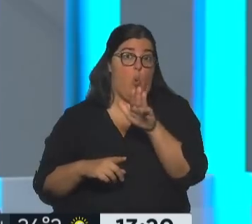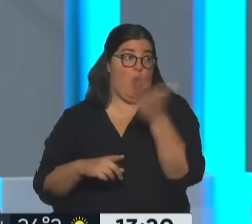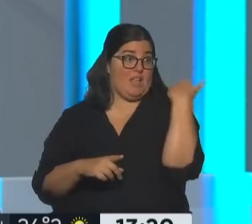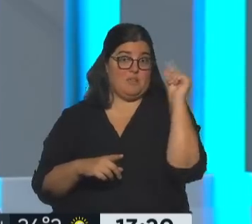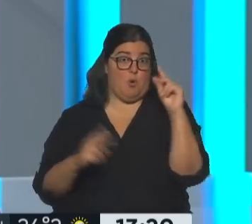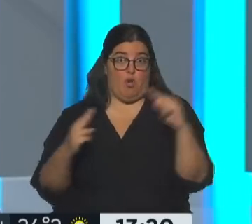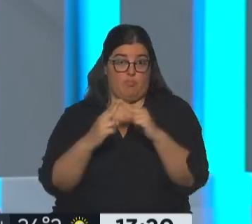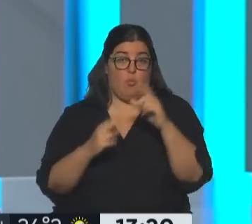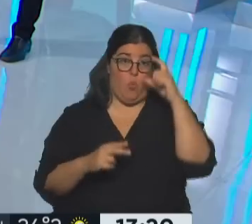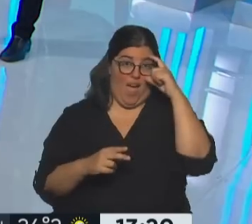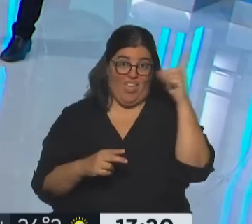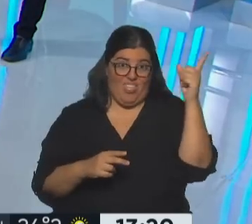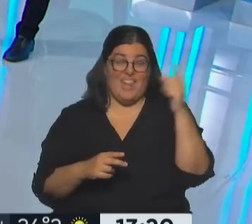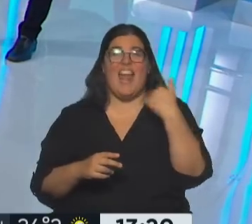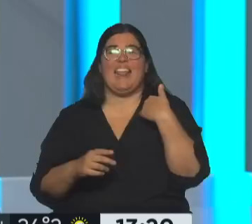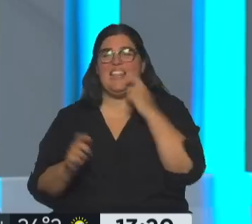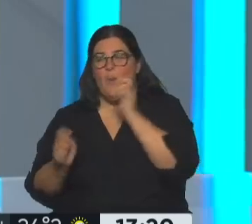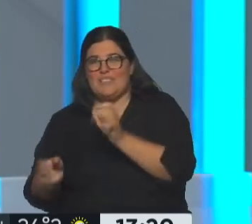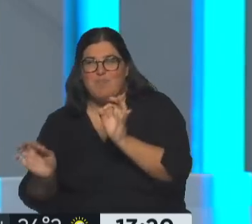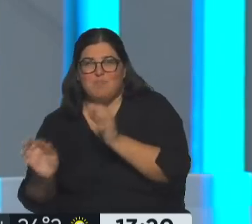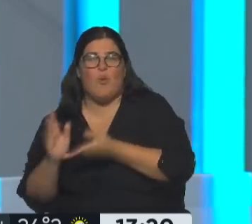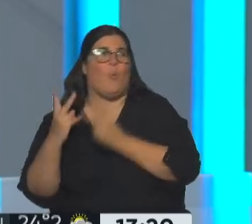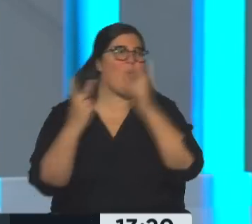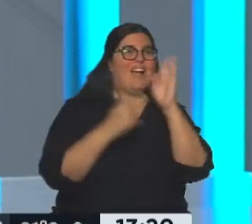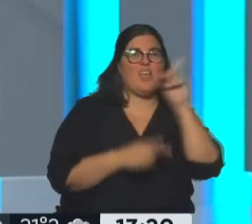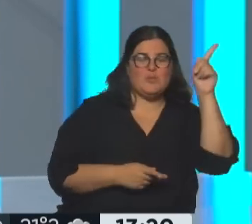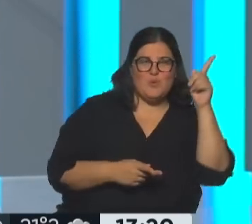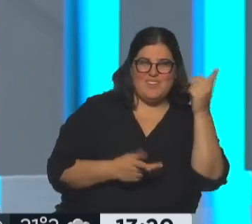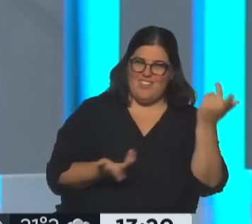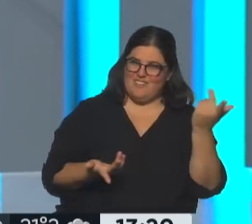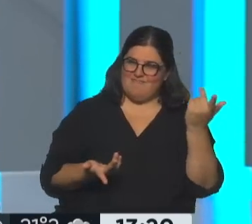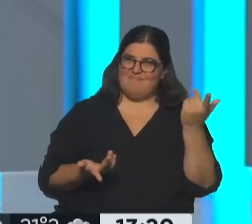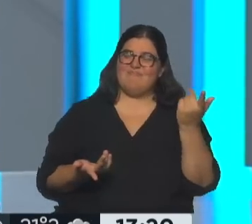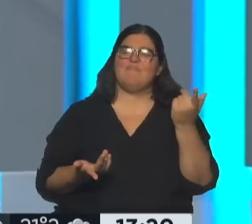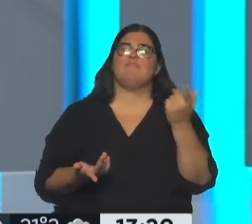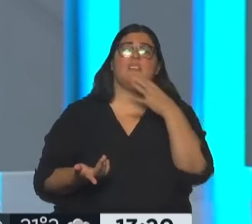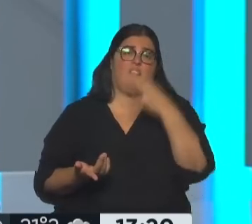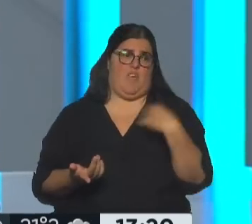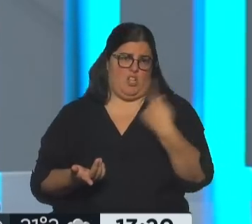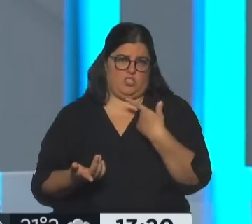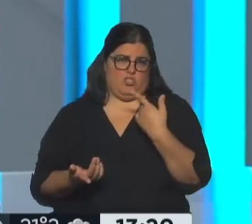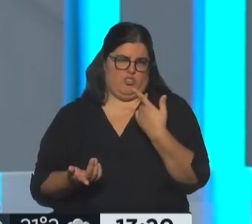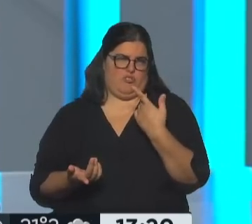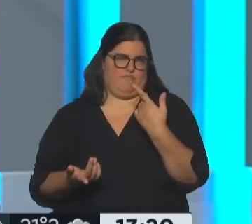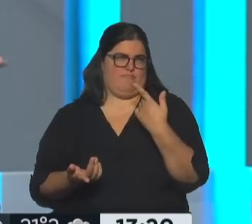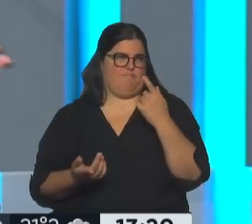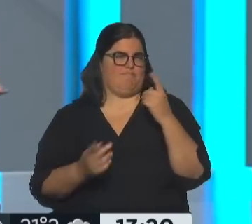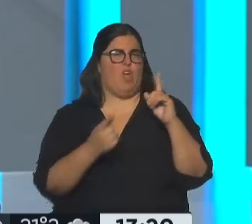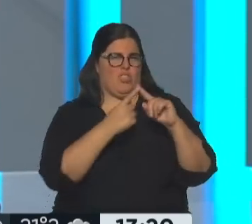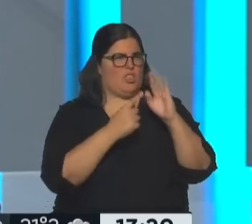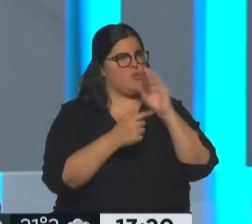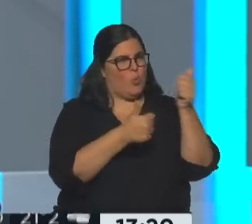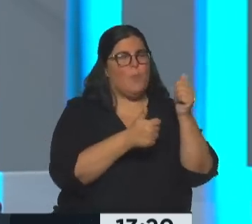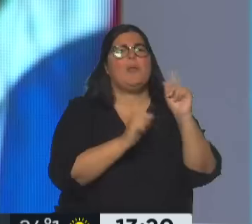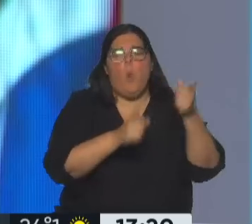Después de visitar Argentina, Uruguay, fue a Estados Unidos y digo, planteando, nadie nos va a impedir profundizar la relación con China, que es siempre un poco lo que